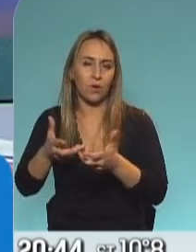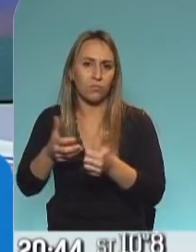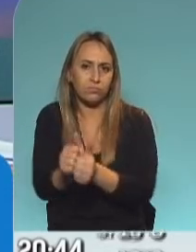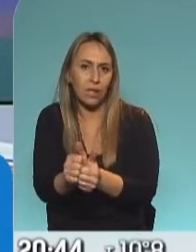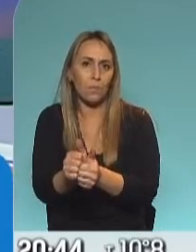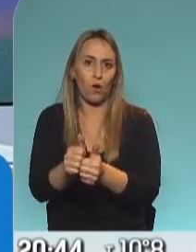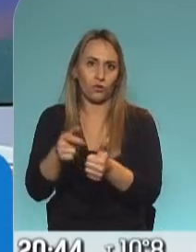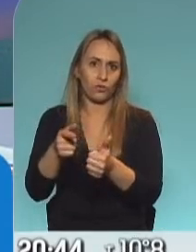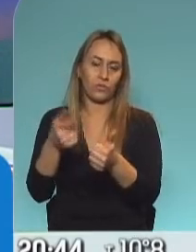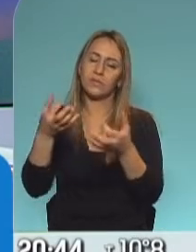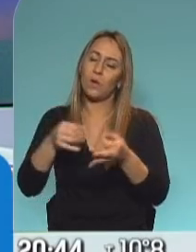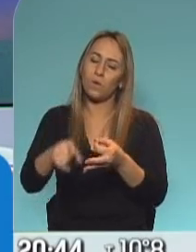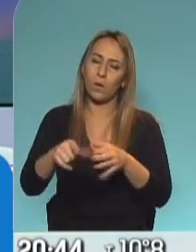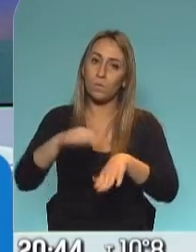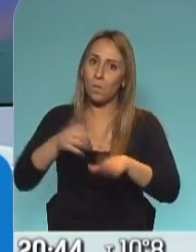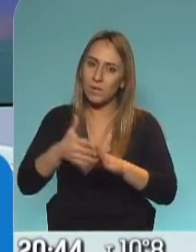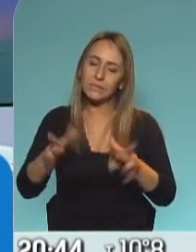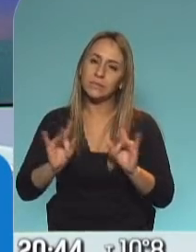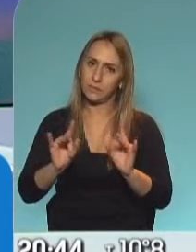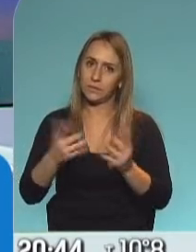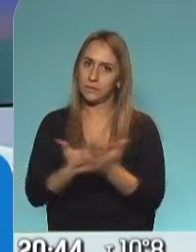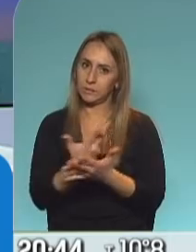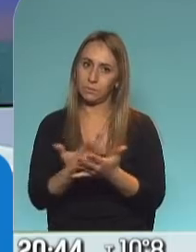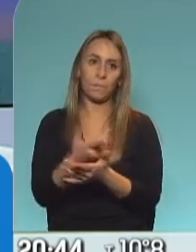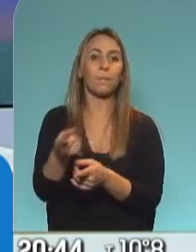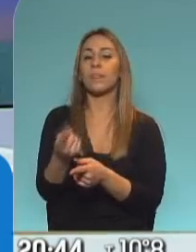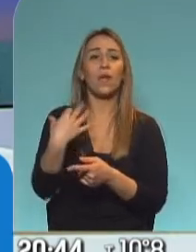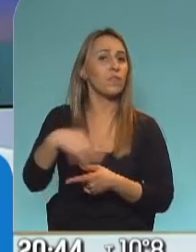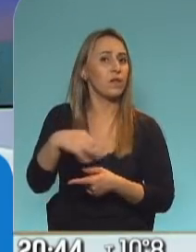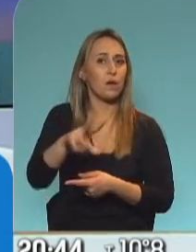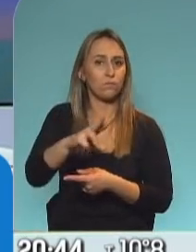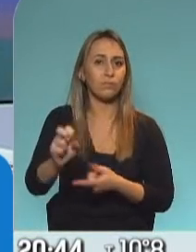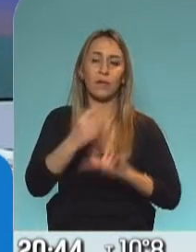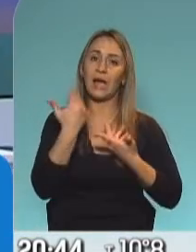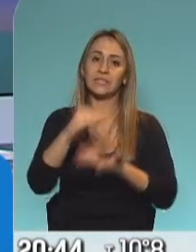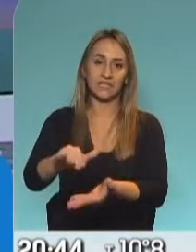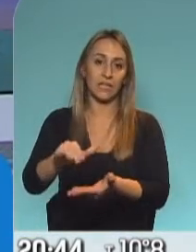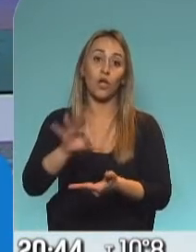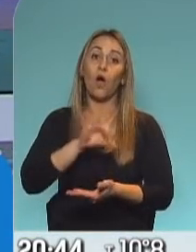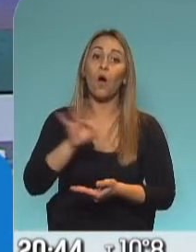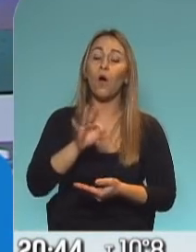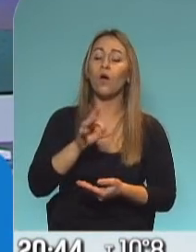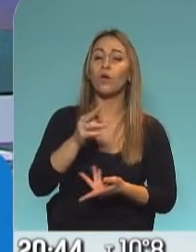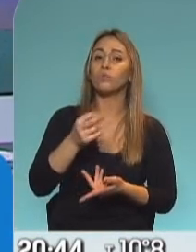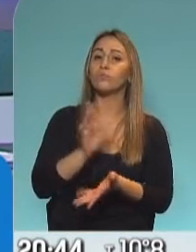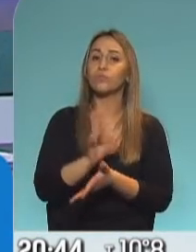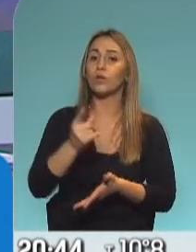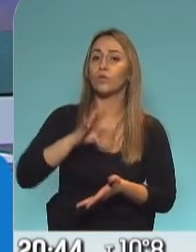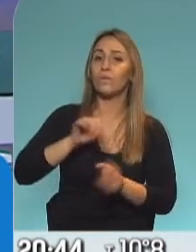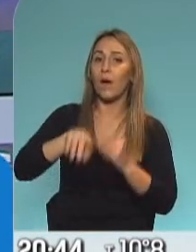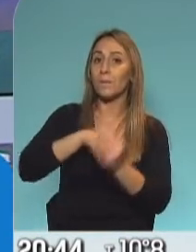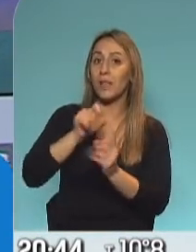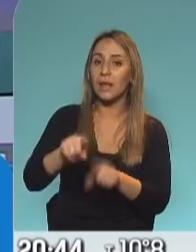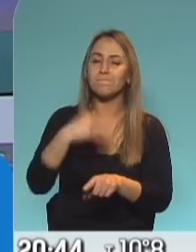porque seguramente está pasando un mal momento. Tiene que tener su asignación universal o su salario familiar. No sabemos si